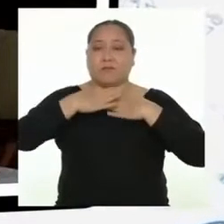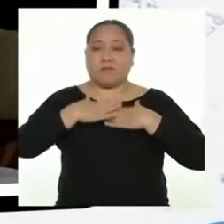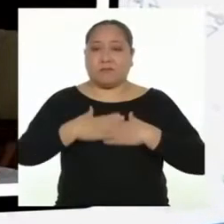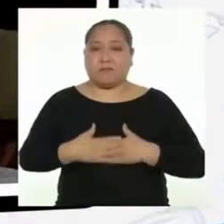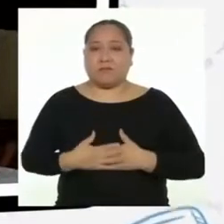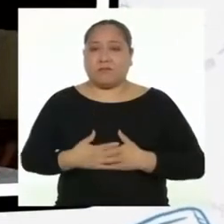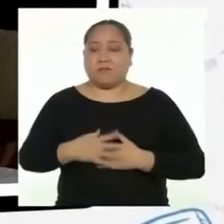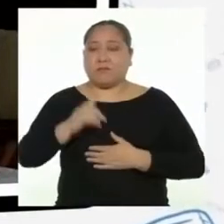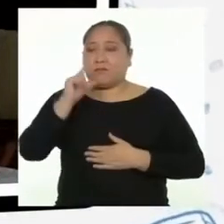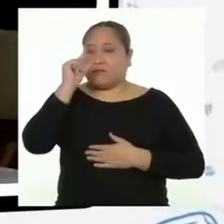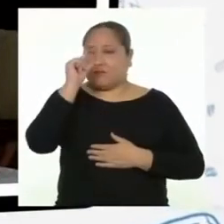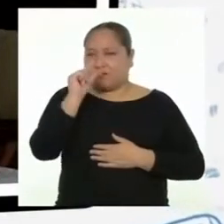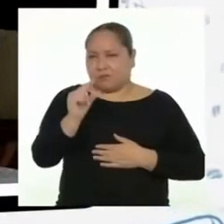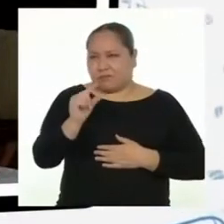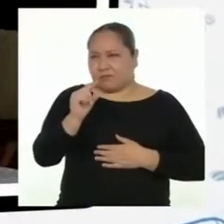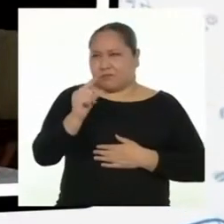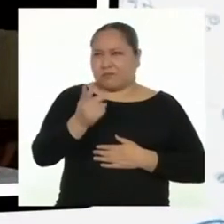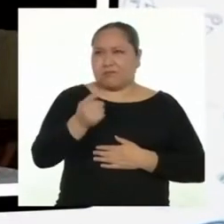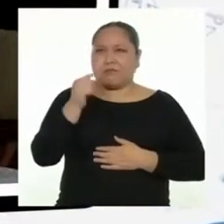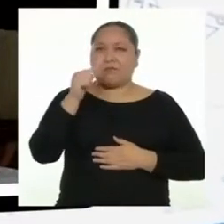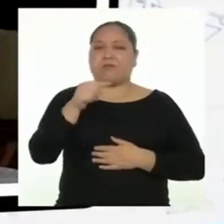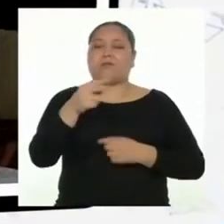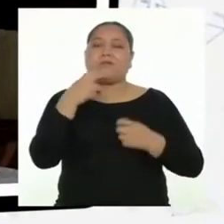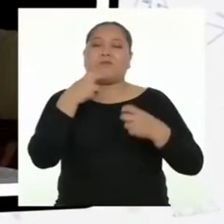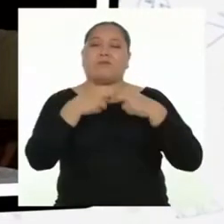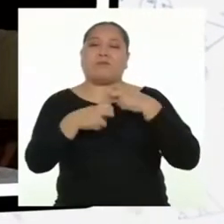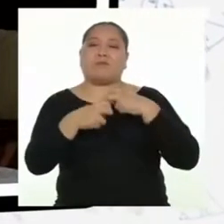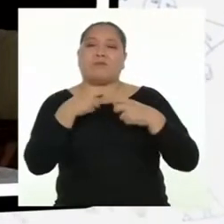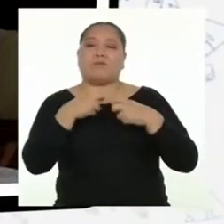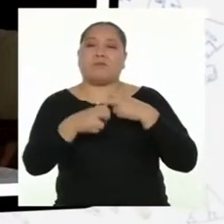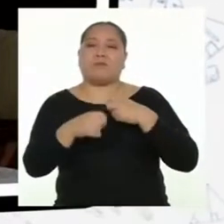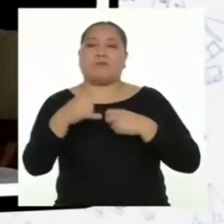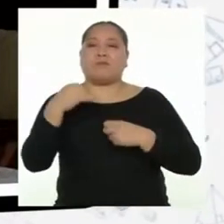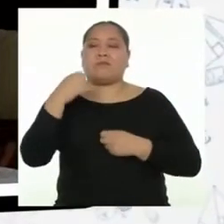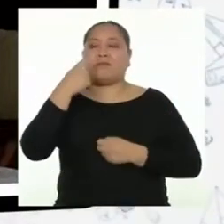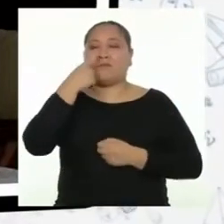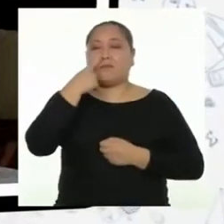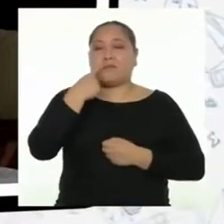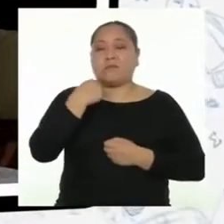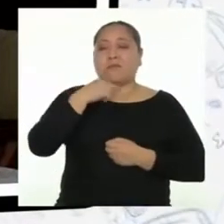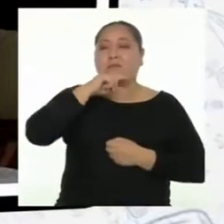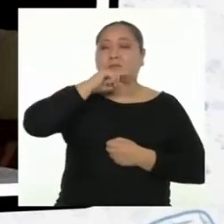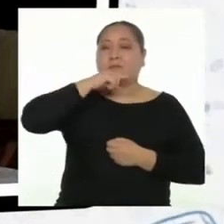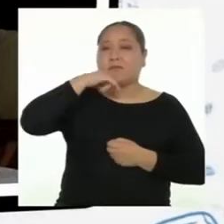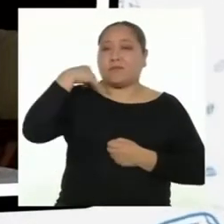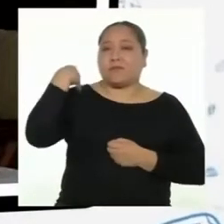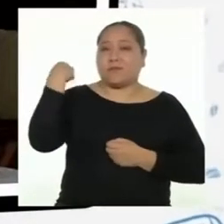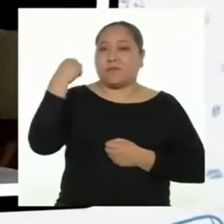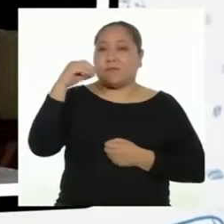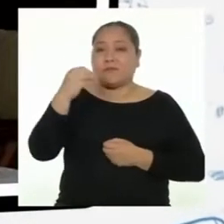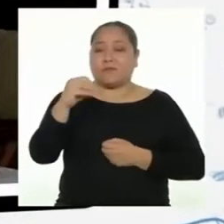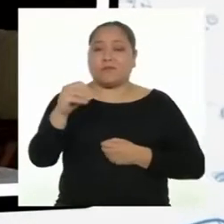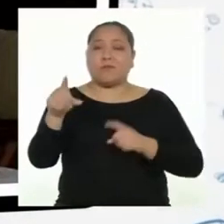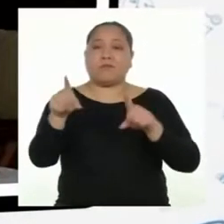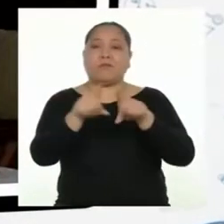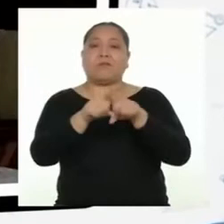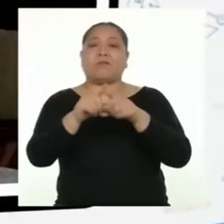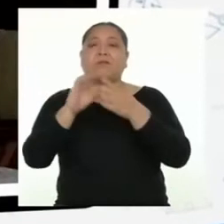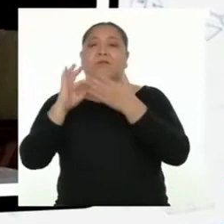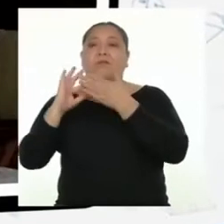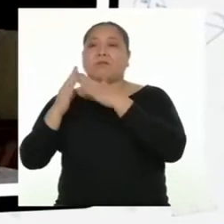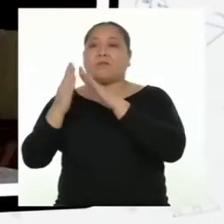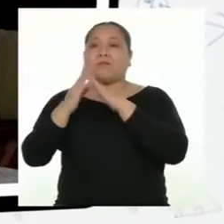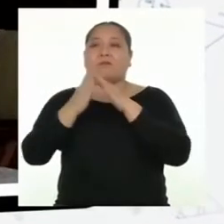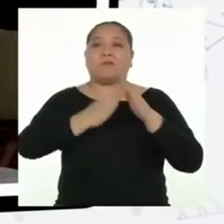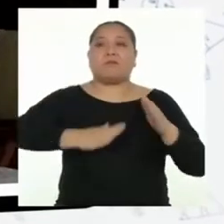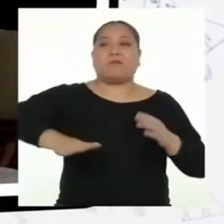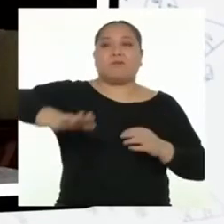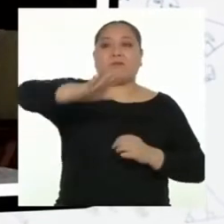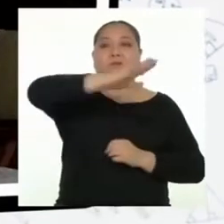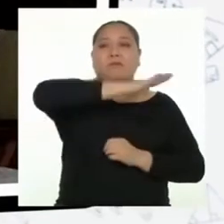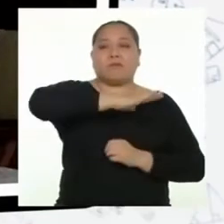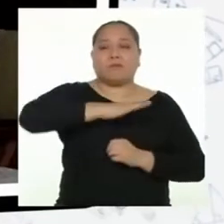física insuficiente es un problema de las y los adolescentes y de la población en